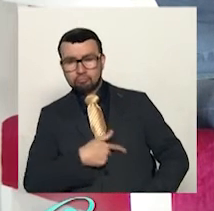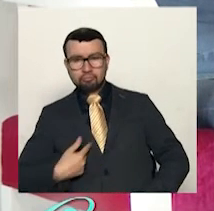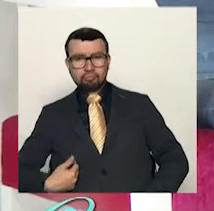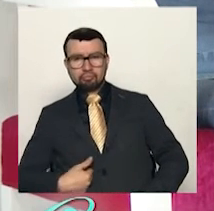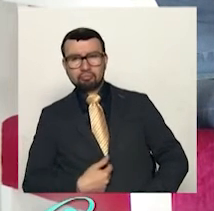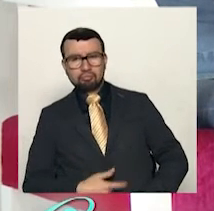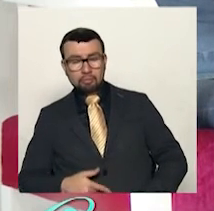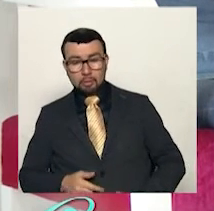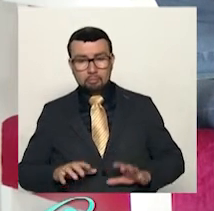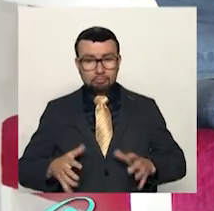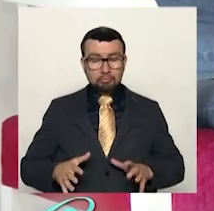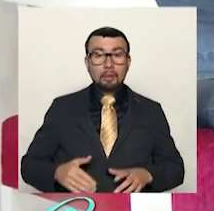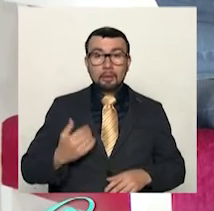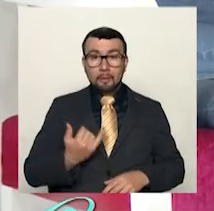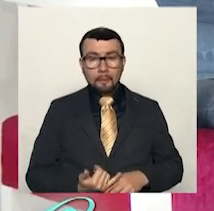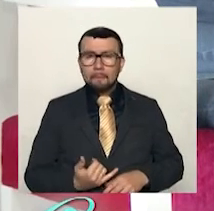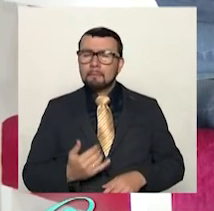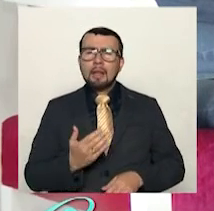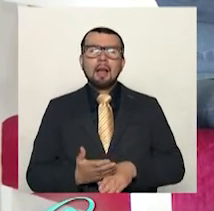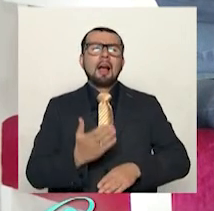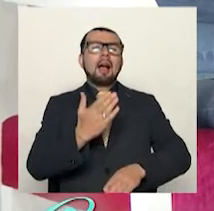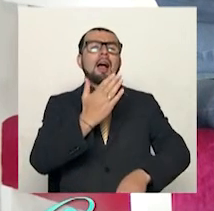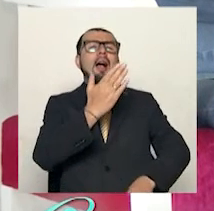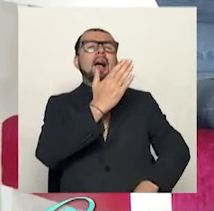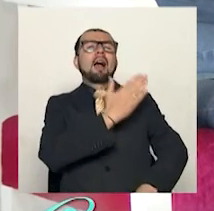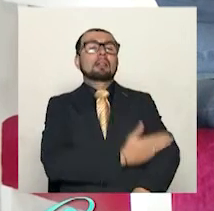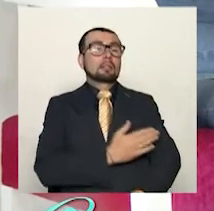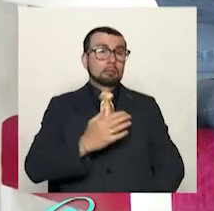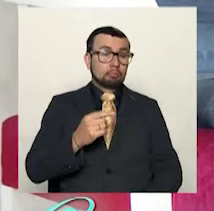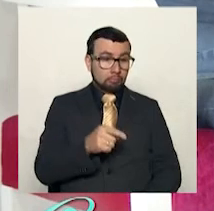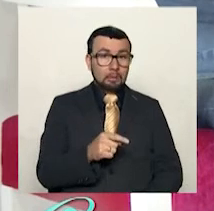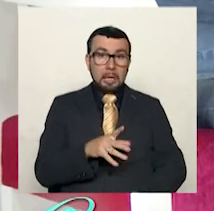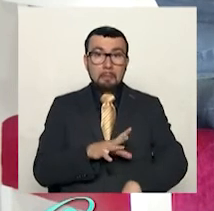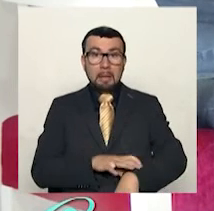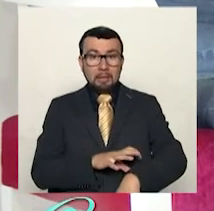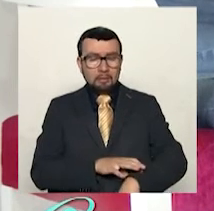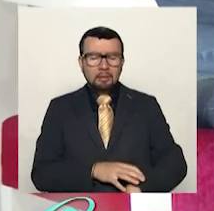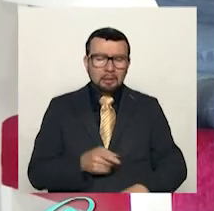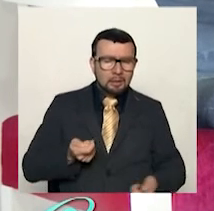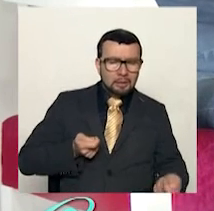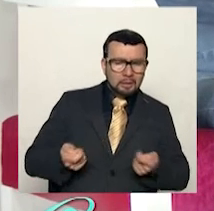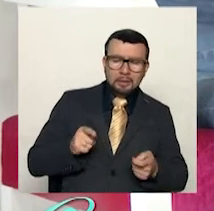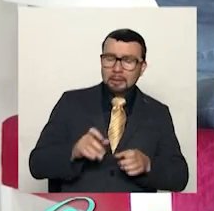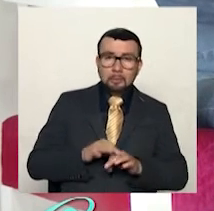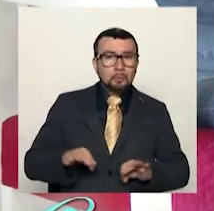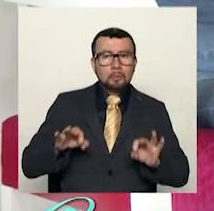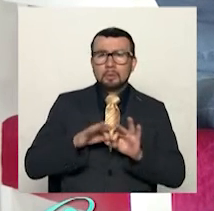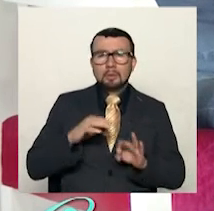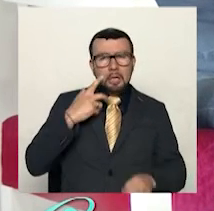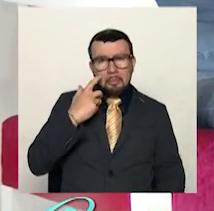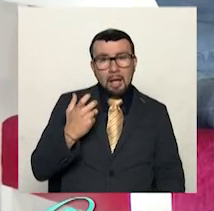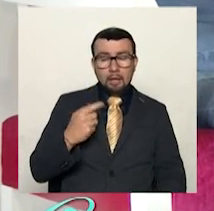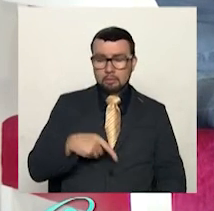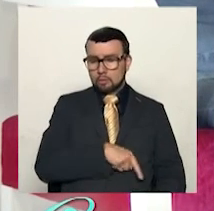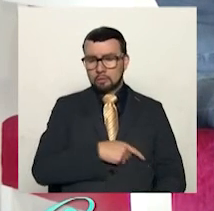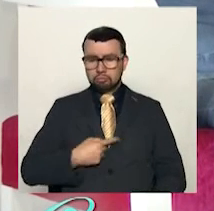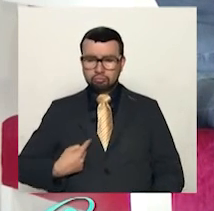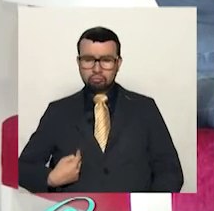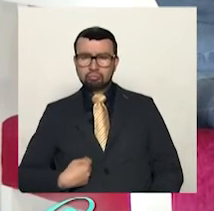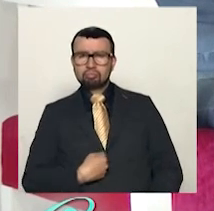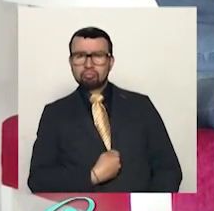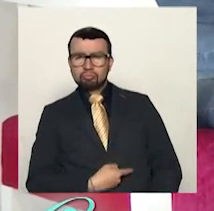Nuestros antiguos, antes de la existencia como tal de la medicina, la parte más importante era el aparato digestivo. Y para